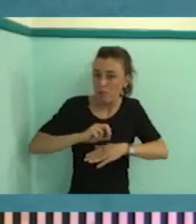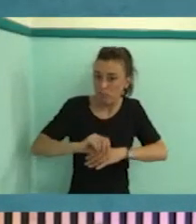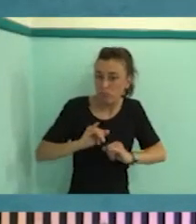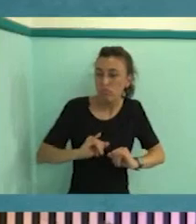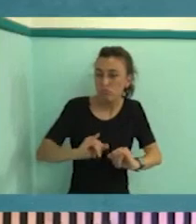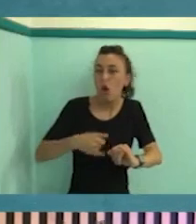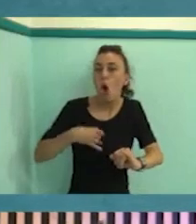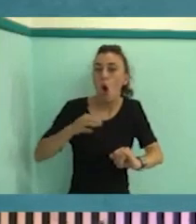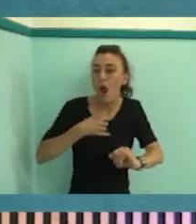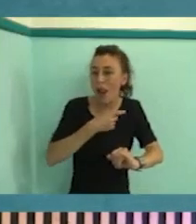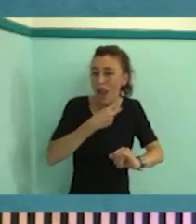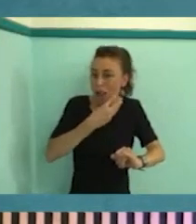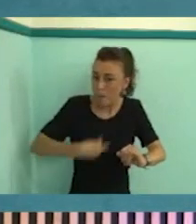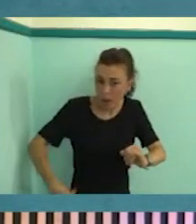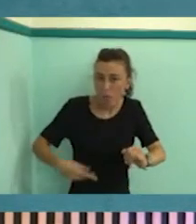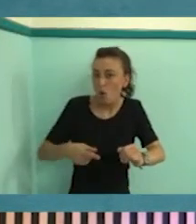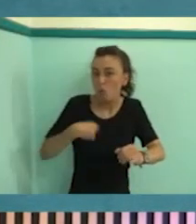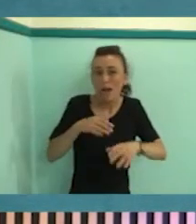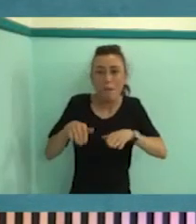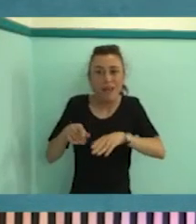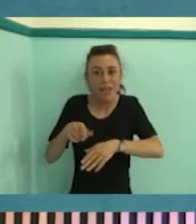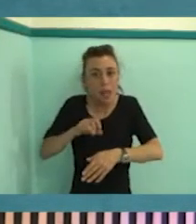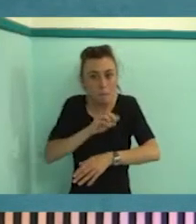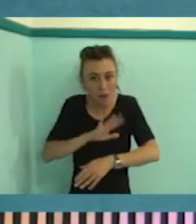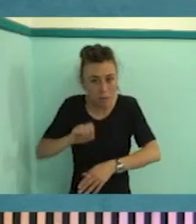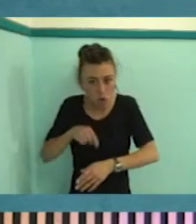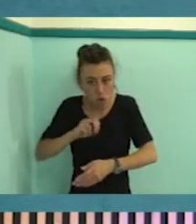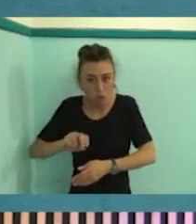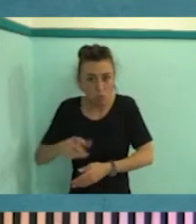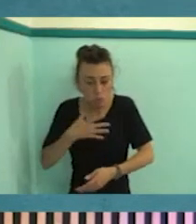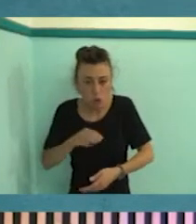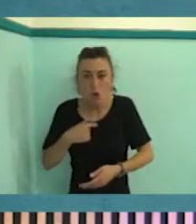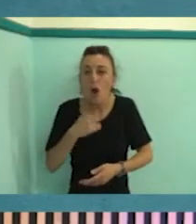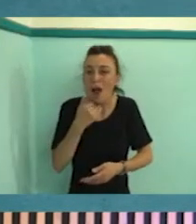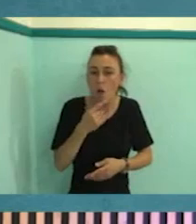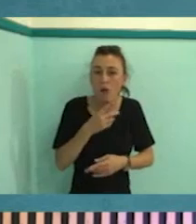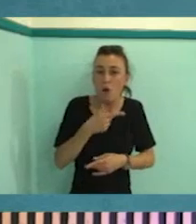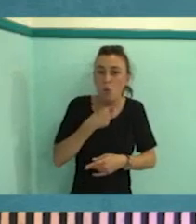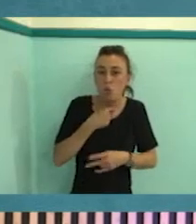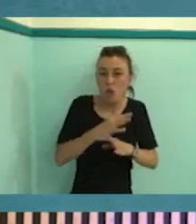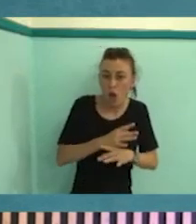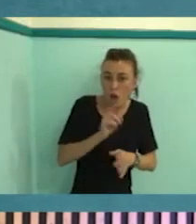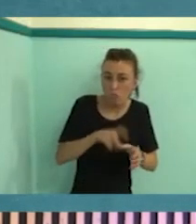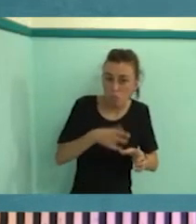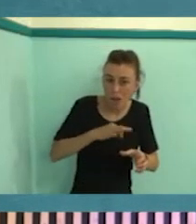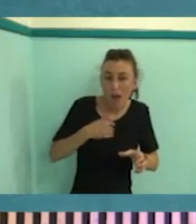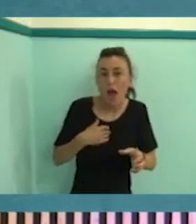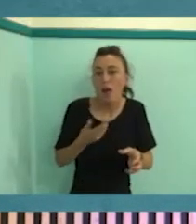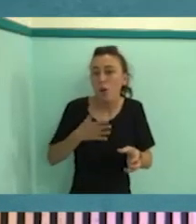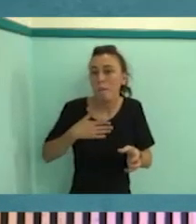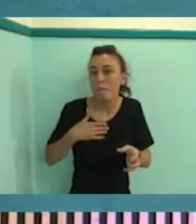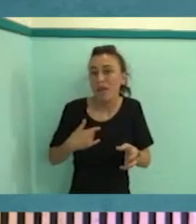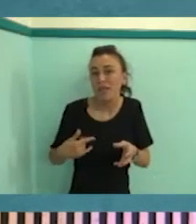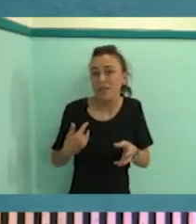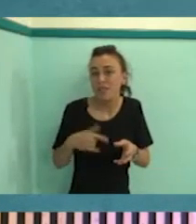o por el donde sea donde la playa que tiis aquí maravillosa eh puedo jugar a alg a algo que me guste puedo estar con mi gente puedo salir a correr